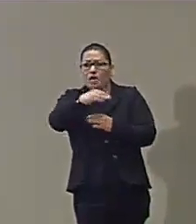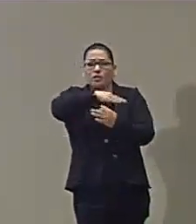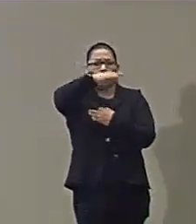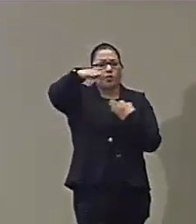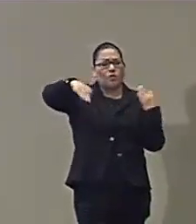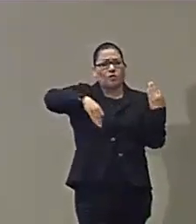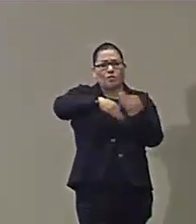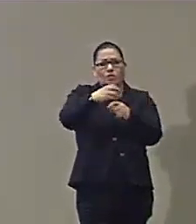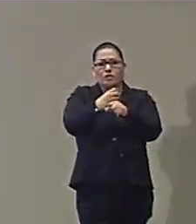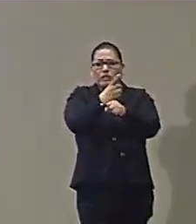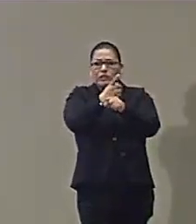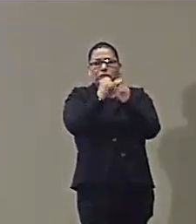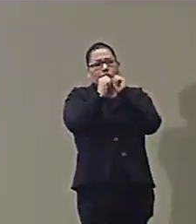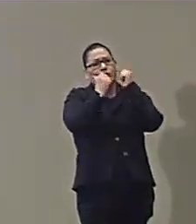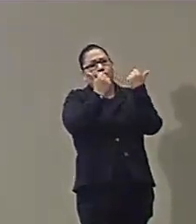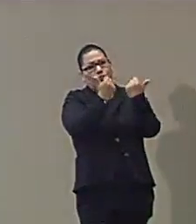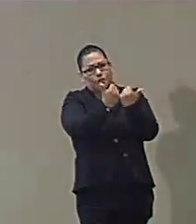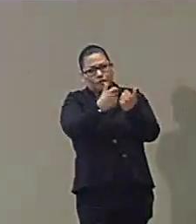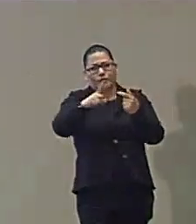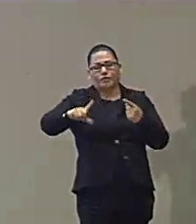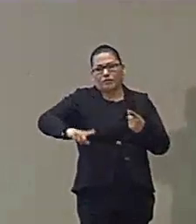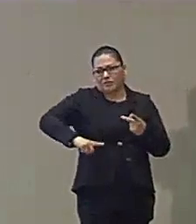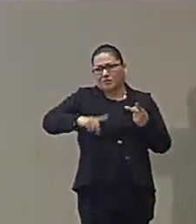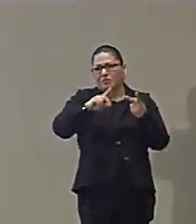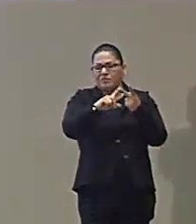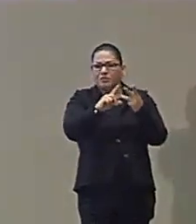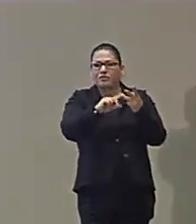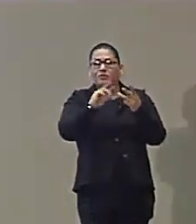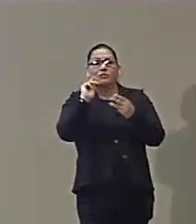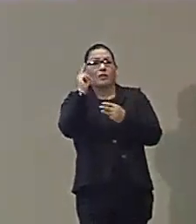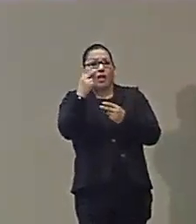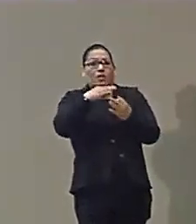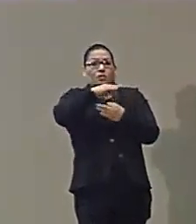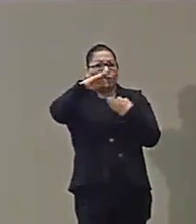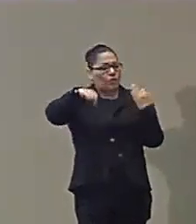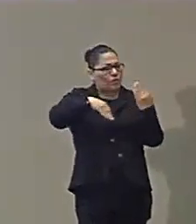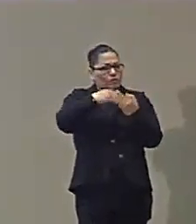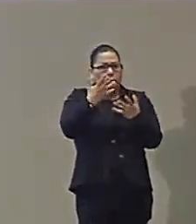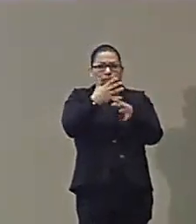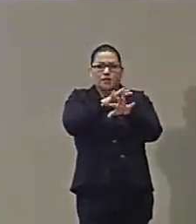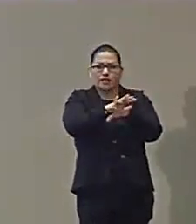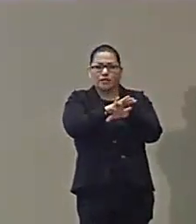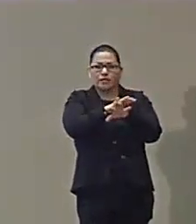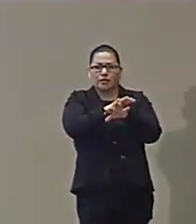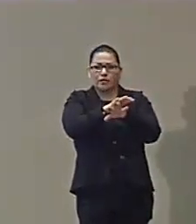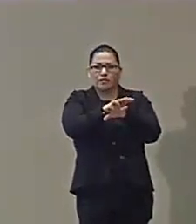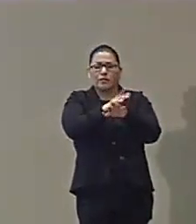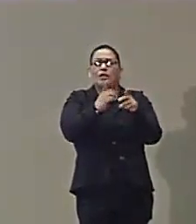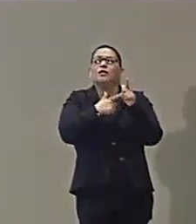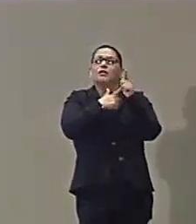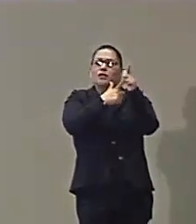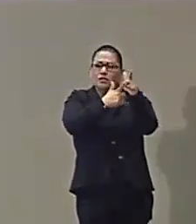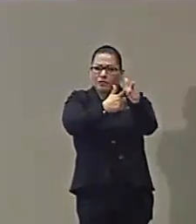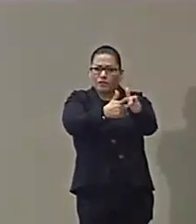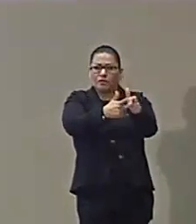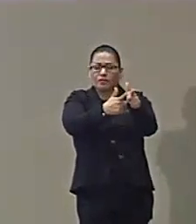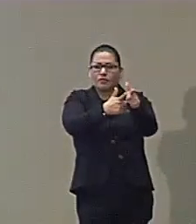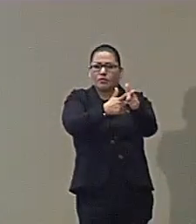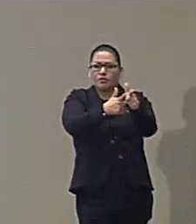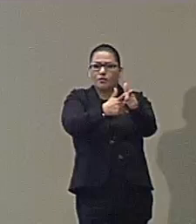actores de la sociedad y este foro considero es un gran esfuerzo un gran paso que damos